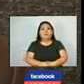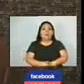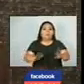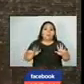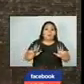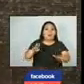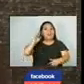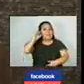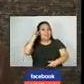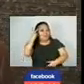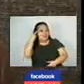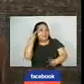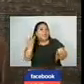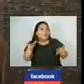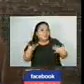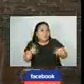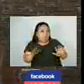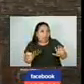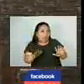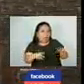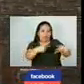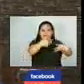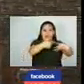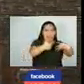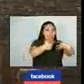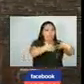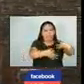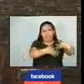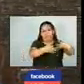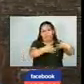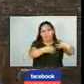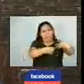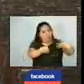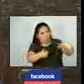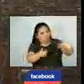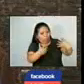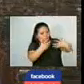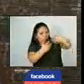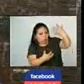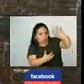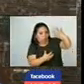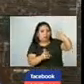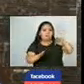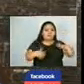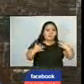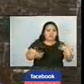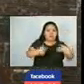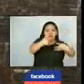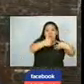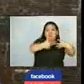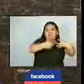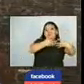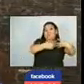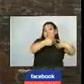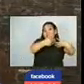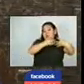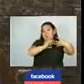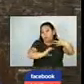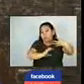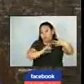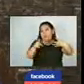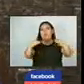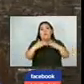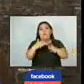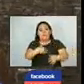Bueno, se trata de una práctica inconstitucional, es decir, una práctica deliberada de violar la Constitución, tanto de la